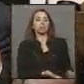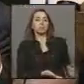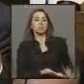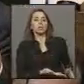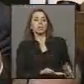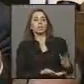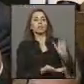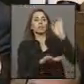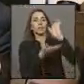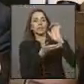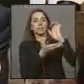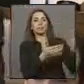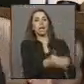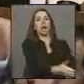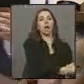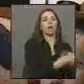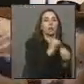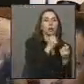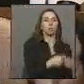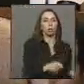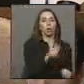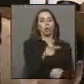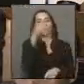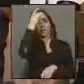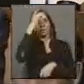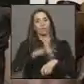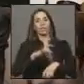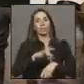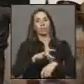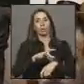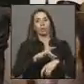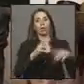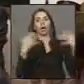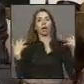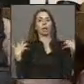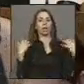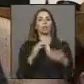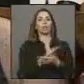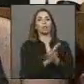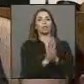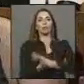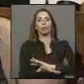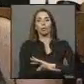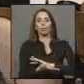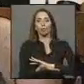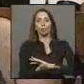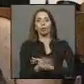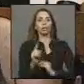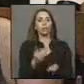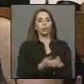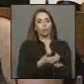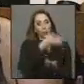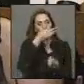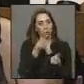el Estado recoja a los pobres, a los enfermos, que se haga cargo de todo aquello que no es